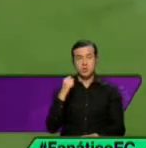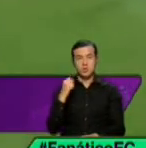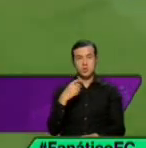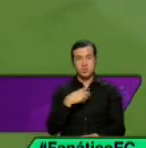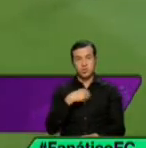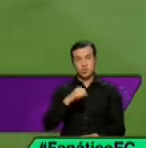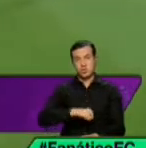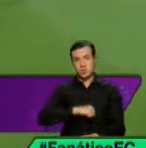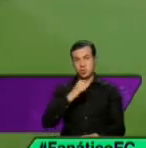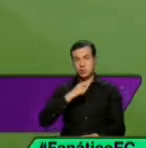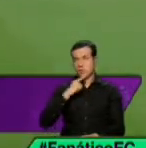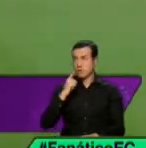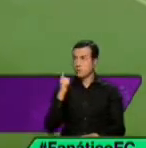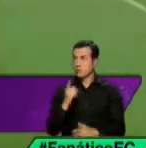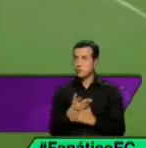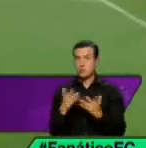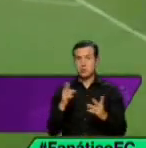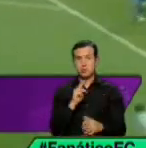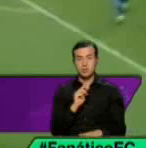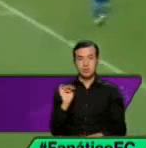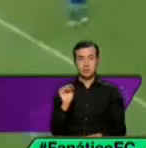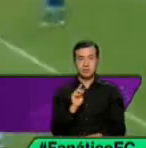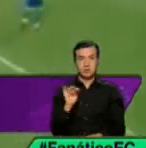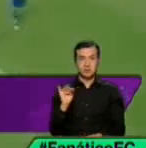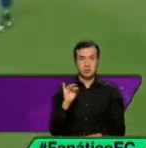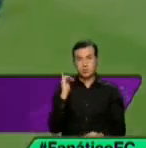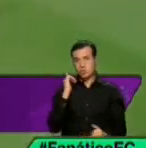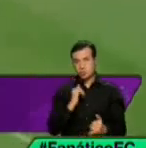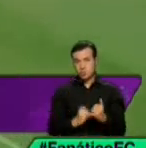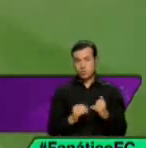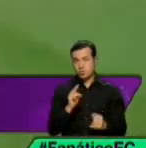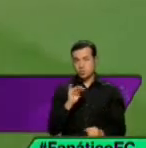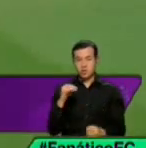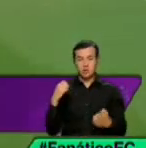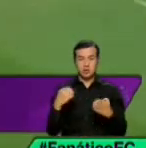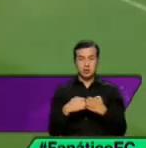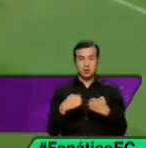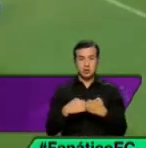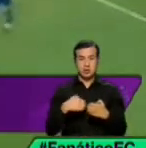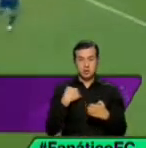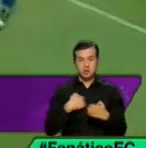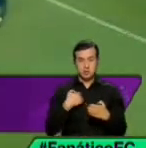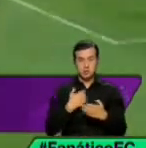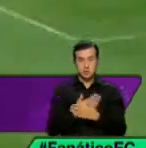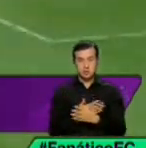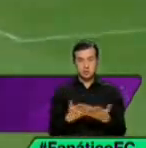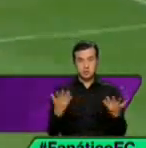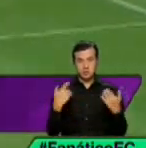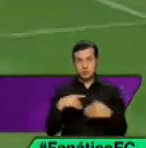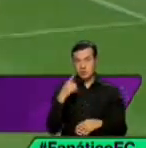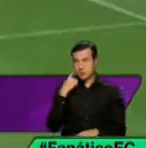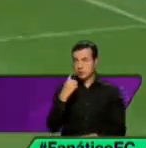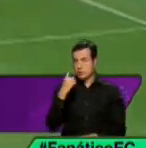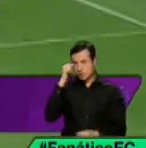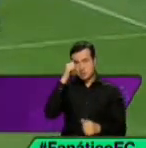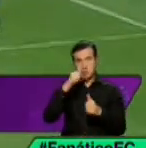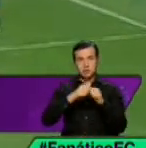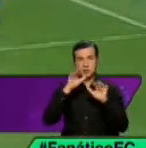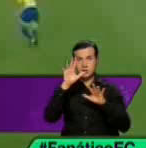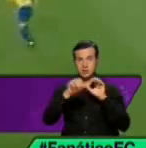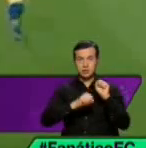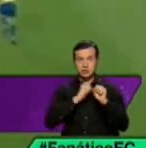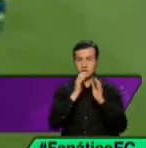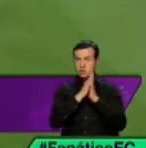fue el título que conseguía Lionel Messi, el último, con la selección albiceleste. Justamente se recuerdan 10 años, en